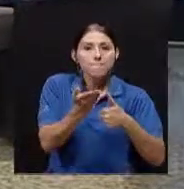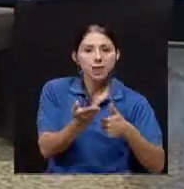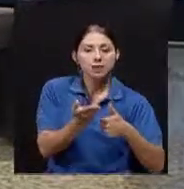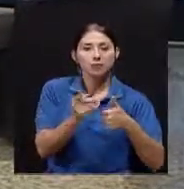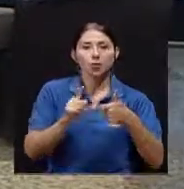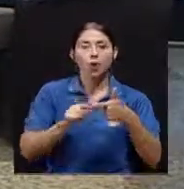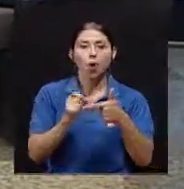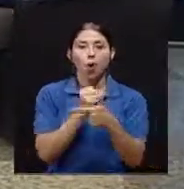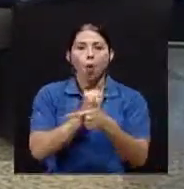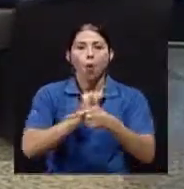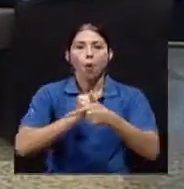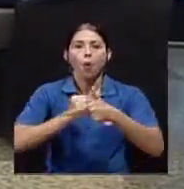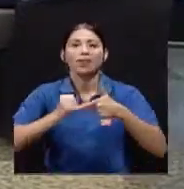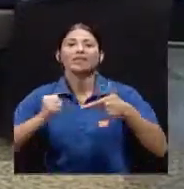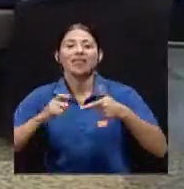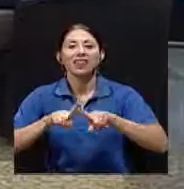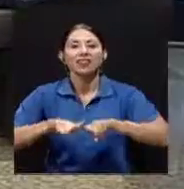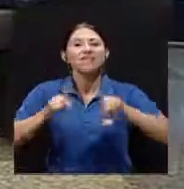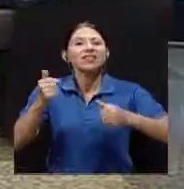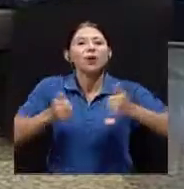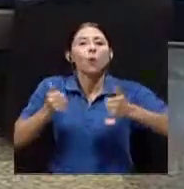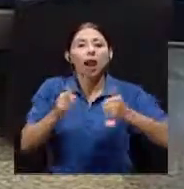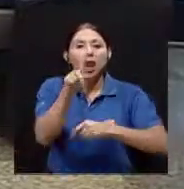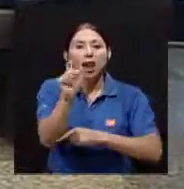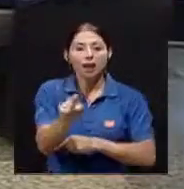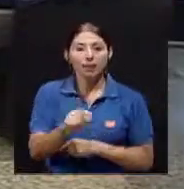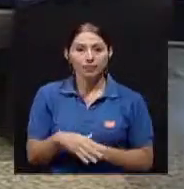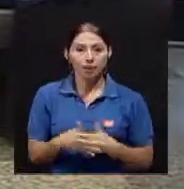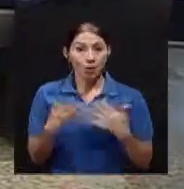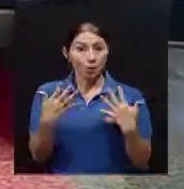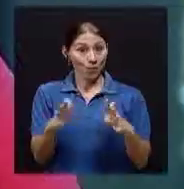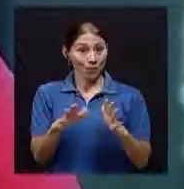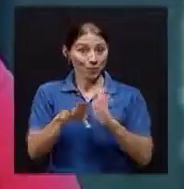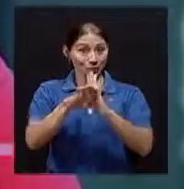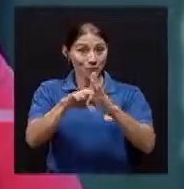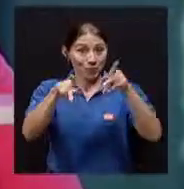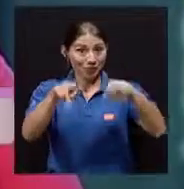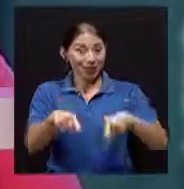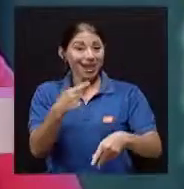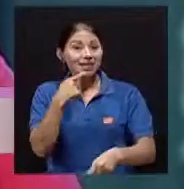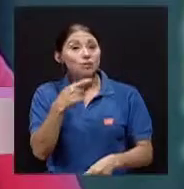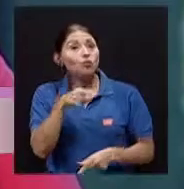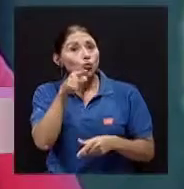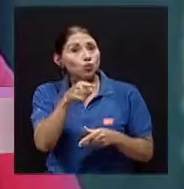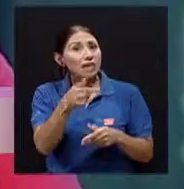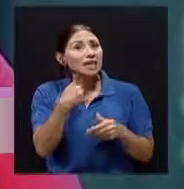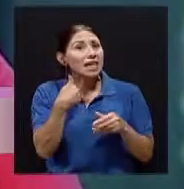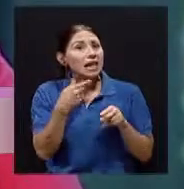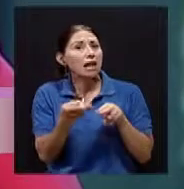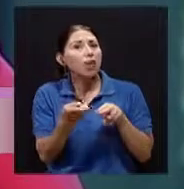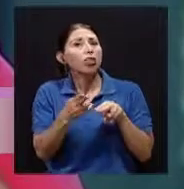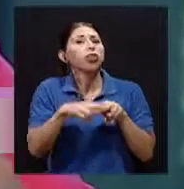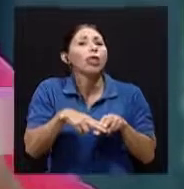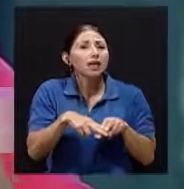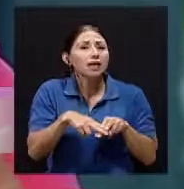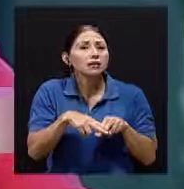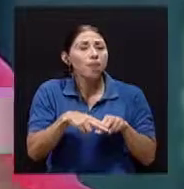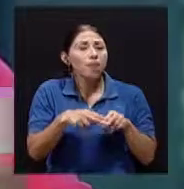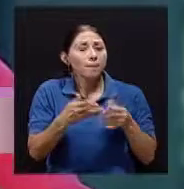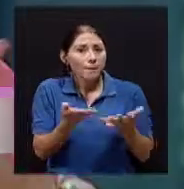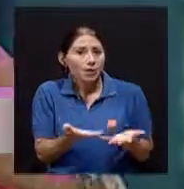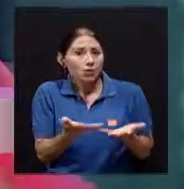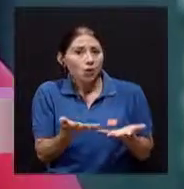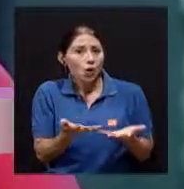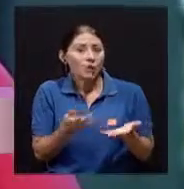yo creo que a todos nos tiene que quedar claro casi que cuando preguntamos, ¿usted tiene exceso de peso? ¿Verdad? Es tener un poquito más de esas libritas de que